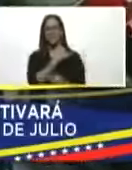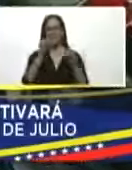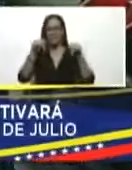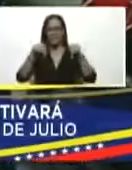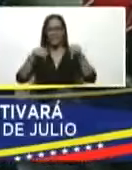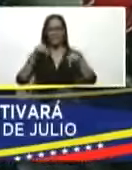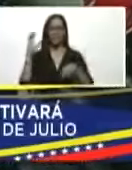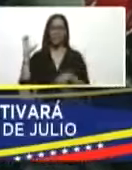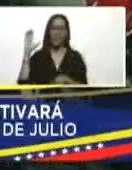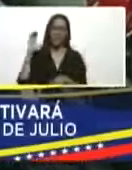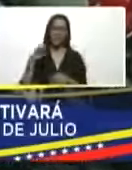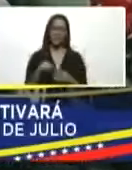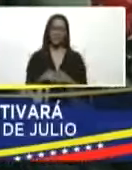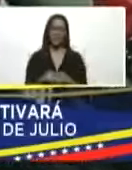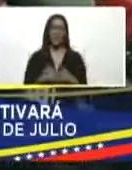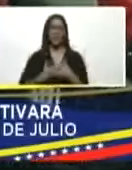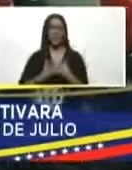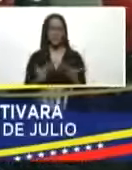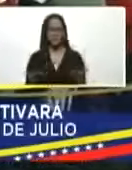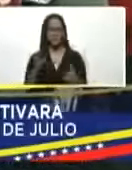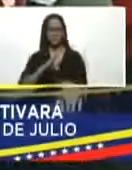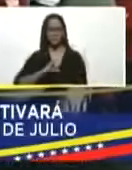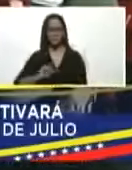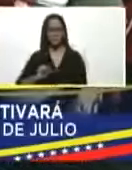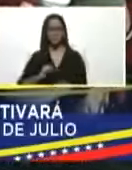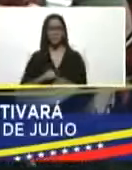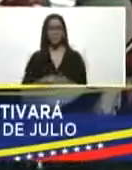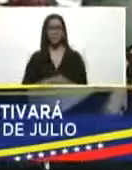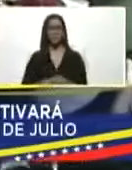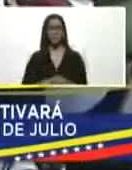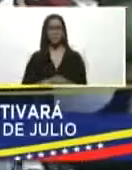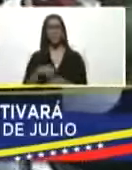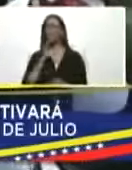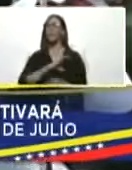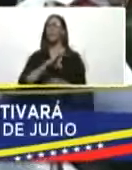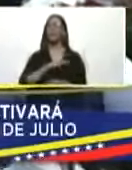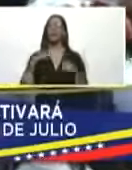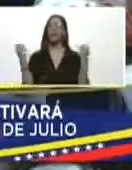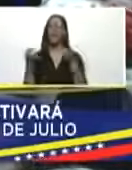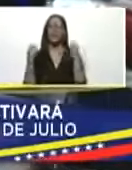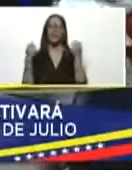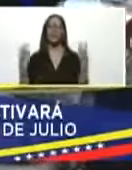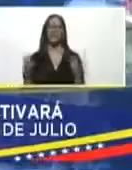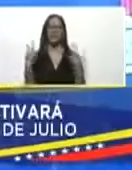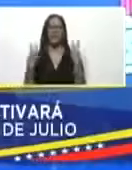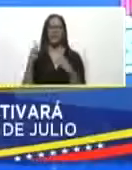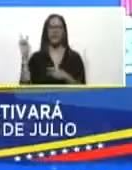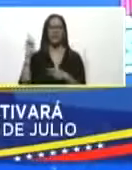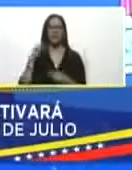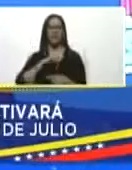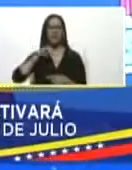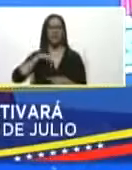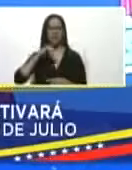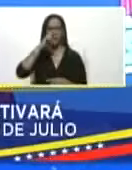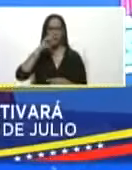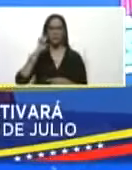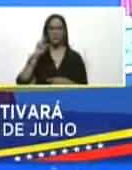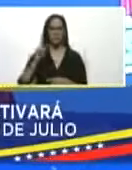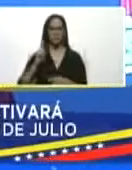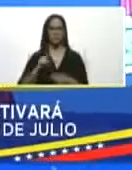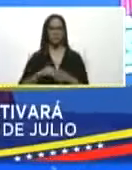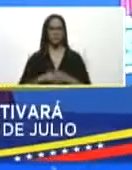país para garantizar la soberanía. Comando de campaña victoriosa Venezuela Nuestra del siglo XXI.